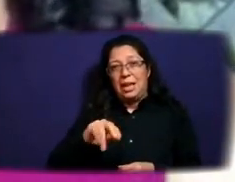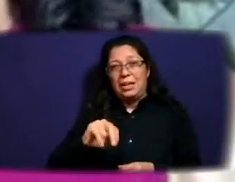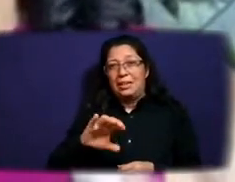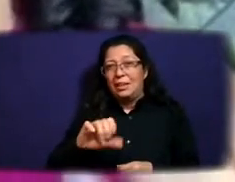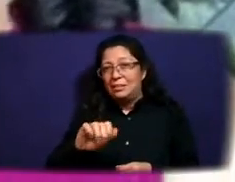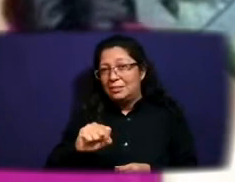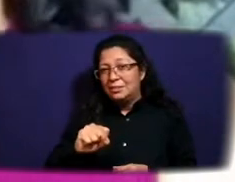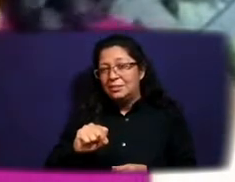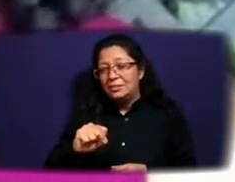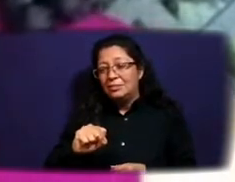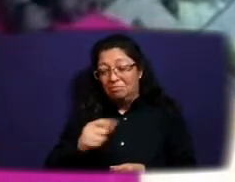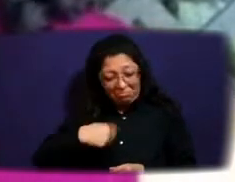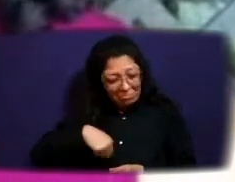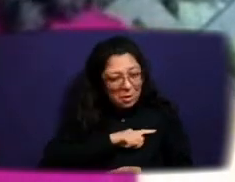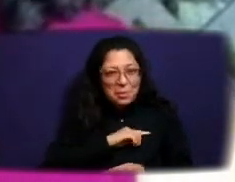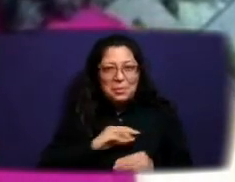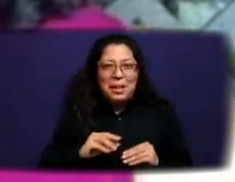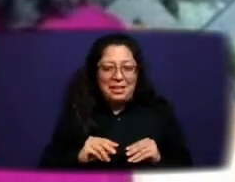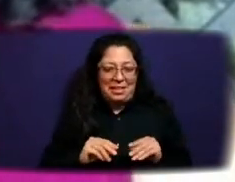Nosotros plantamos.